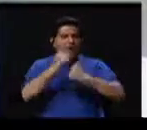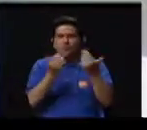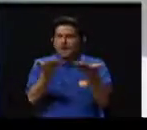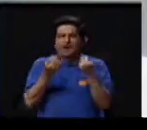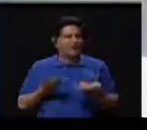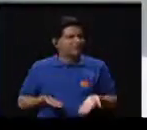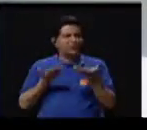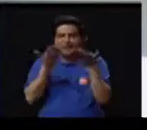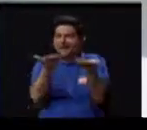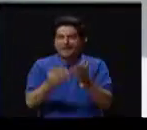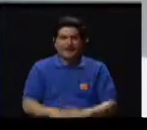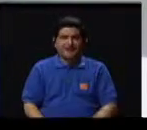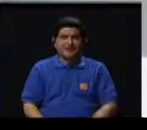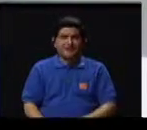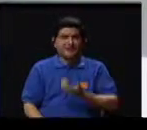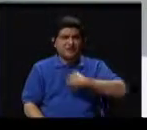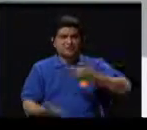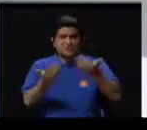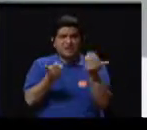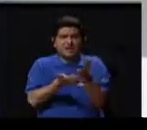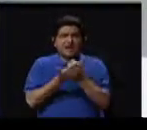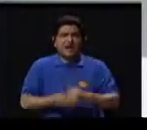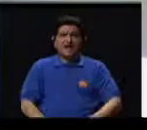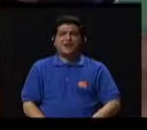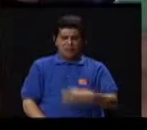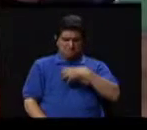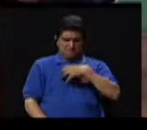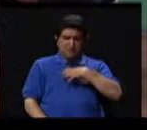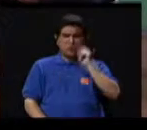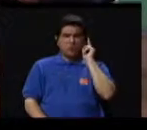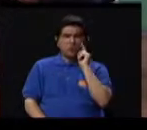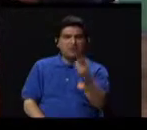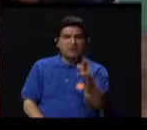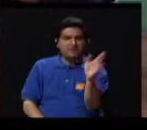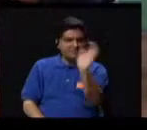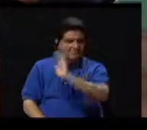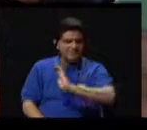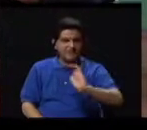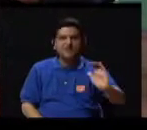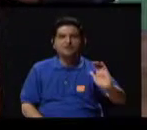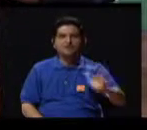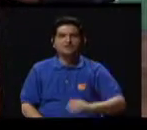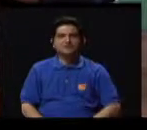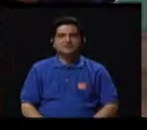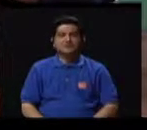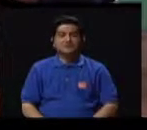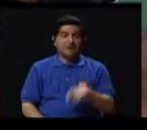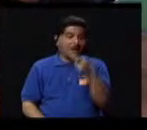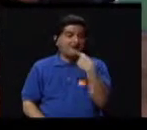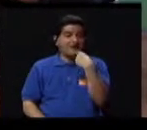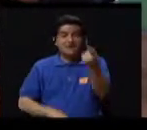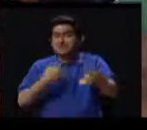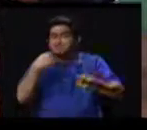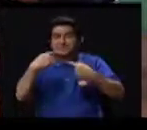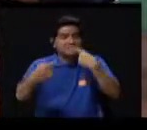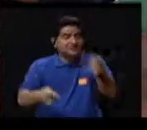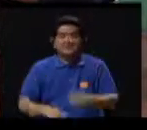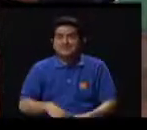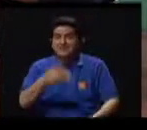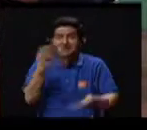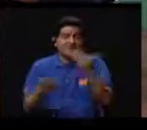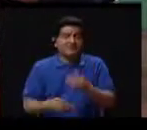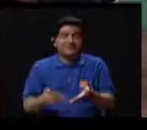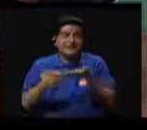que no queríamos darle. Claro. Queríamos que fuera algo auténtico desde ellos. Entonces, sí es mucho de lo que ellos decían, con todos